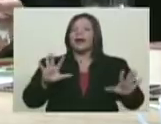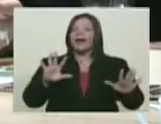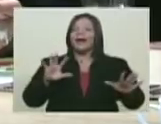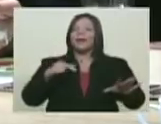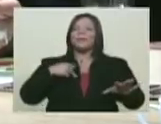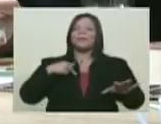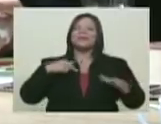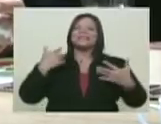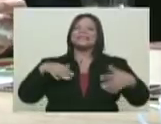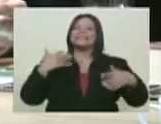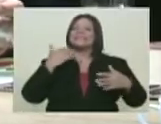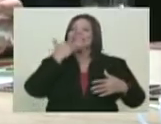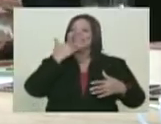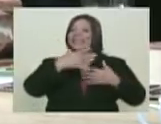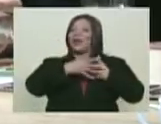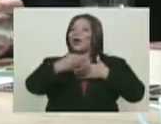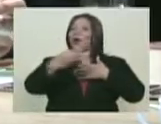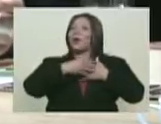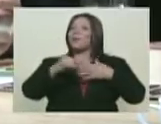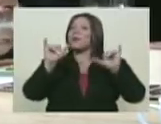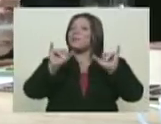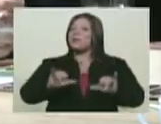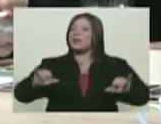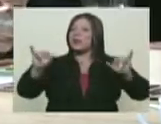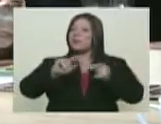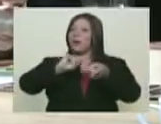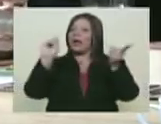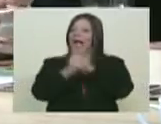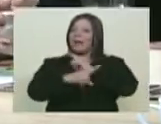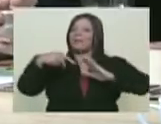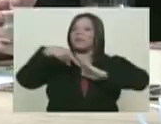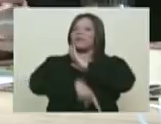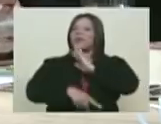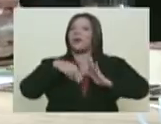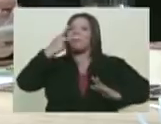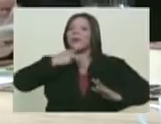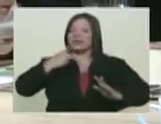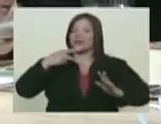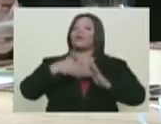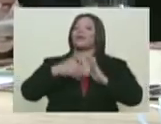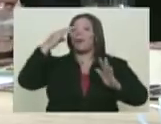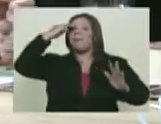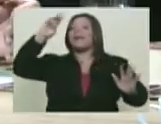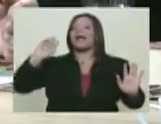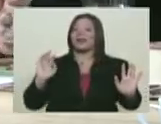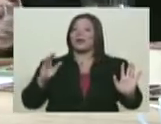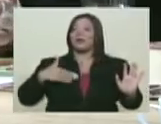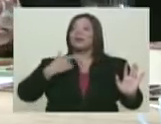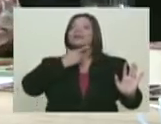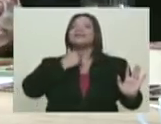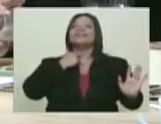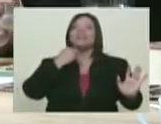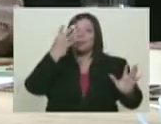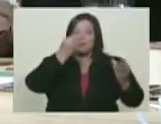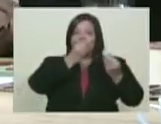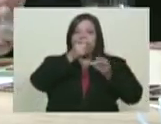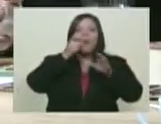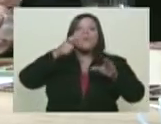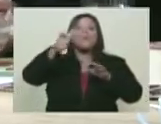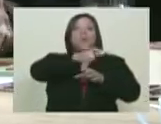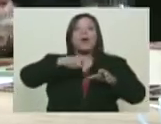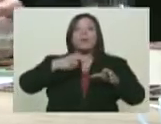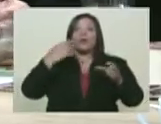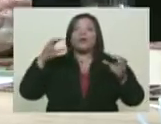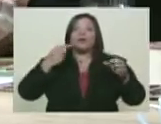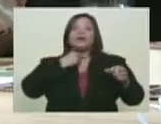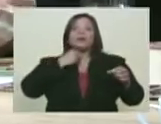miedo porque tiene miedo a que se produzca un cambio profundo en México en el nivel que a ellos les